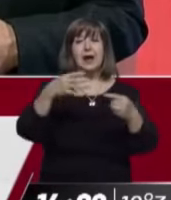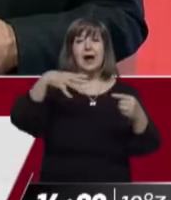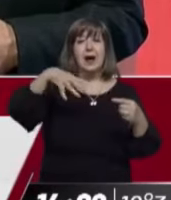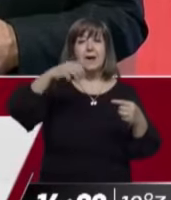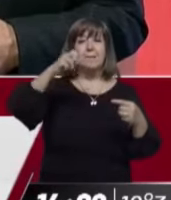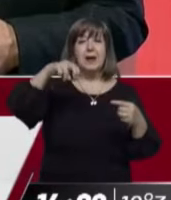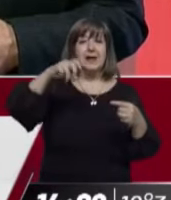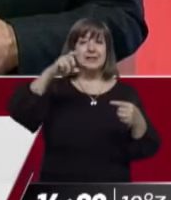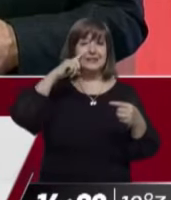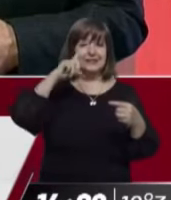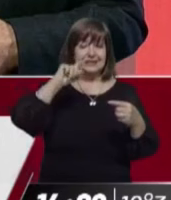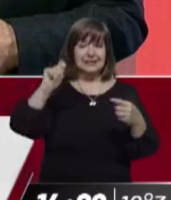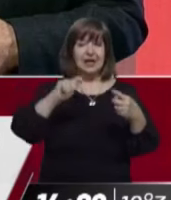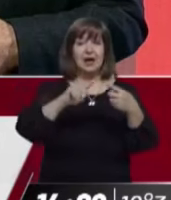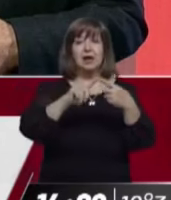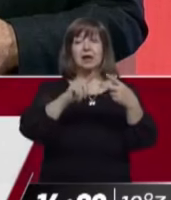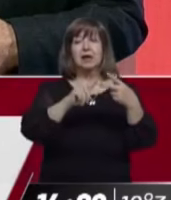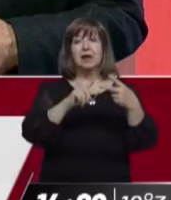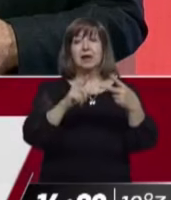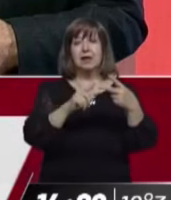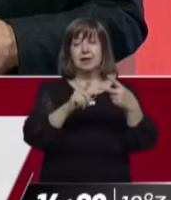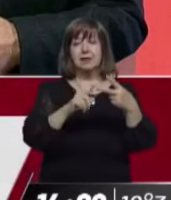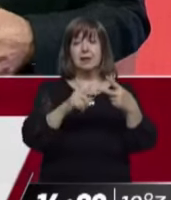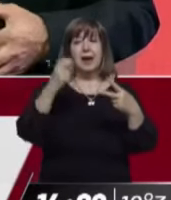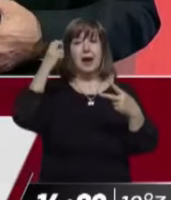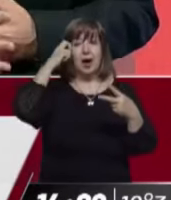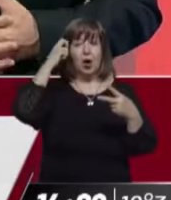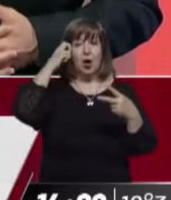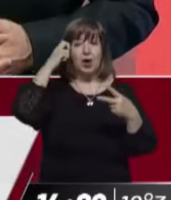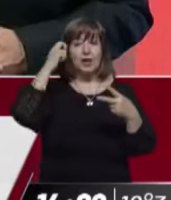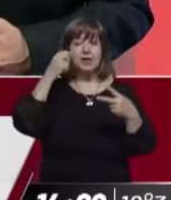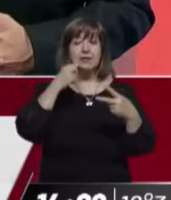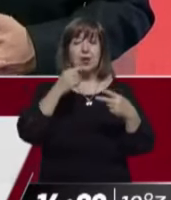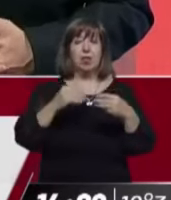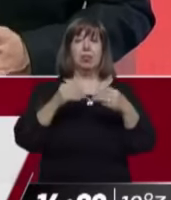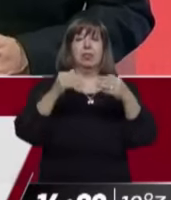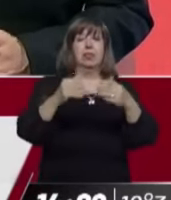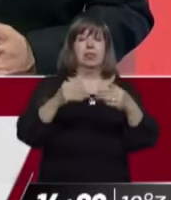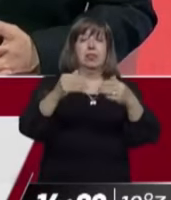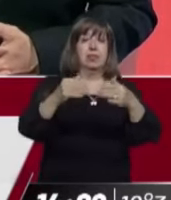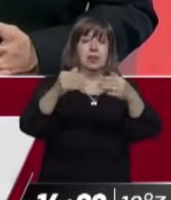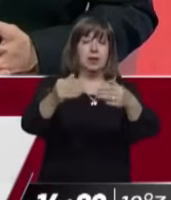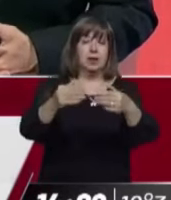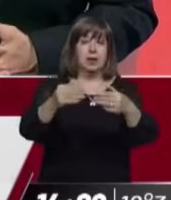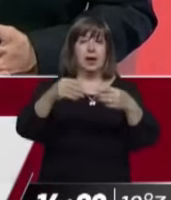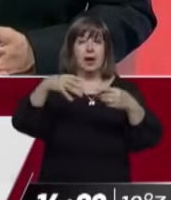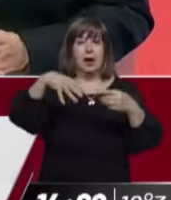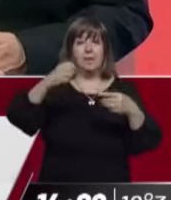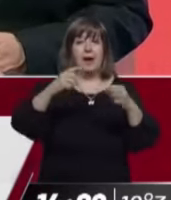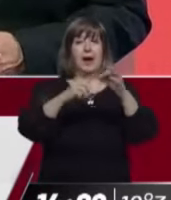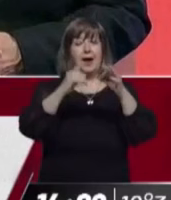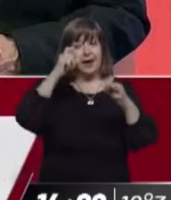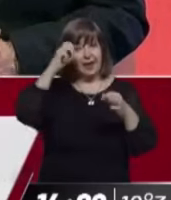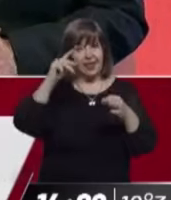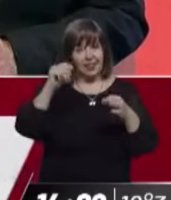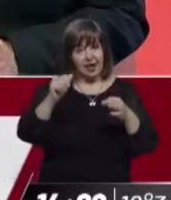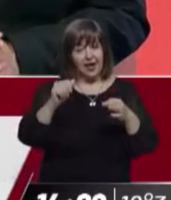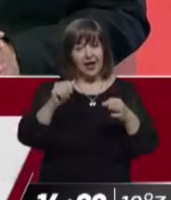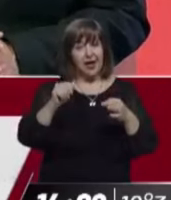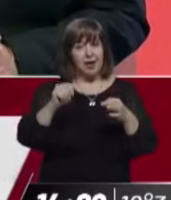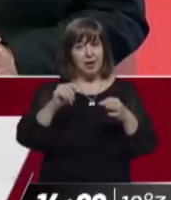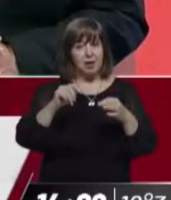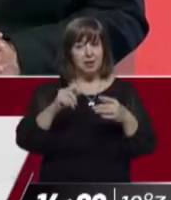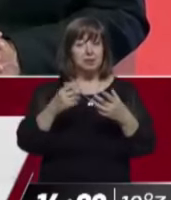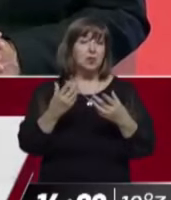Mancilla para que el Congreso no le prorrogara la estadía a Maqueda, porque puede hacerlo el Congreso,